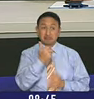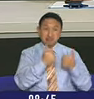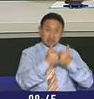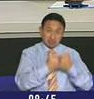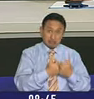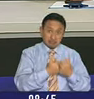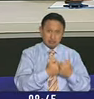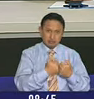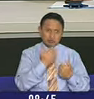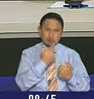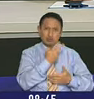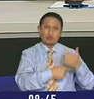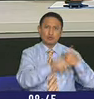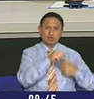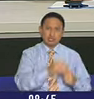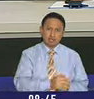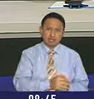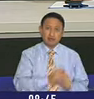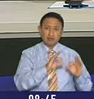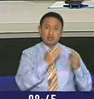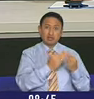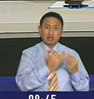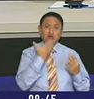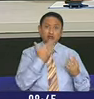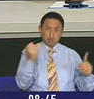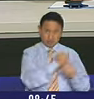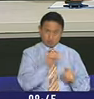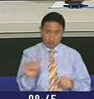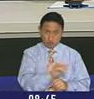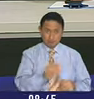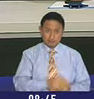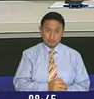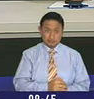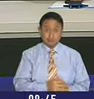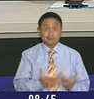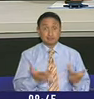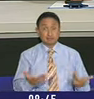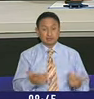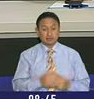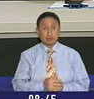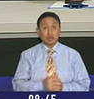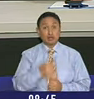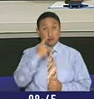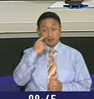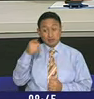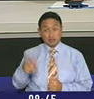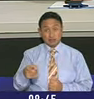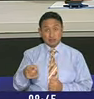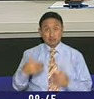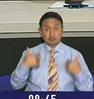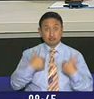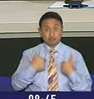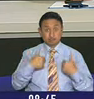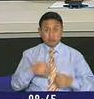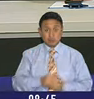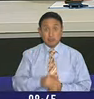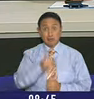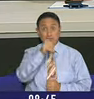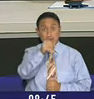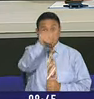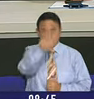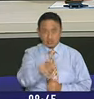enamorada, a su hija, a su familia. Tome en cuenta que los actos que usted realiza, y hablo directamente a este